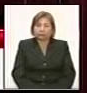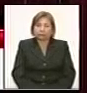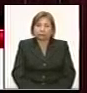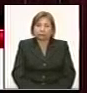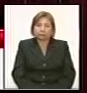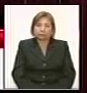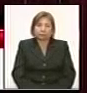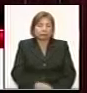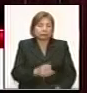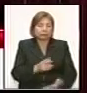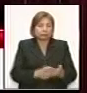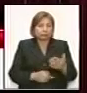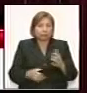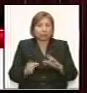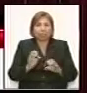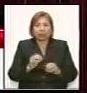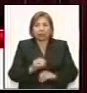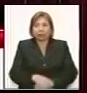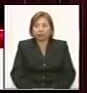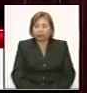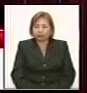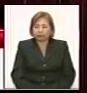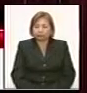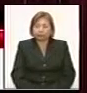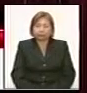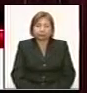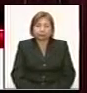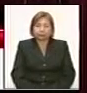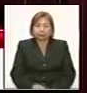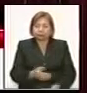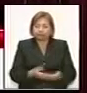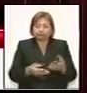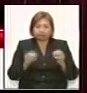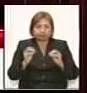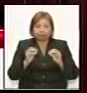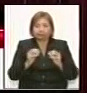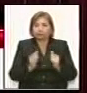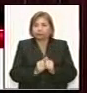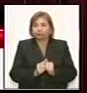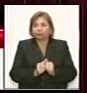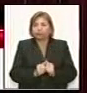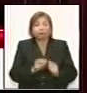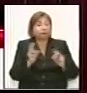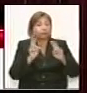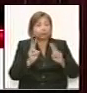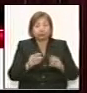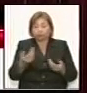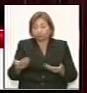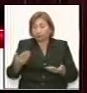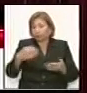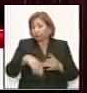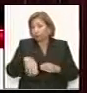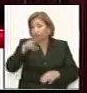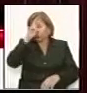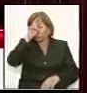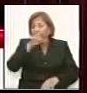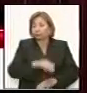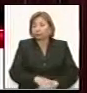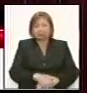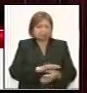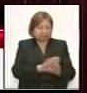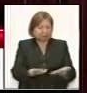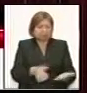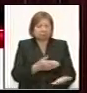que han pedido, digamos, restringir la entrada de venezolanos al Perú, en